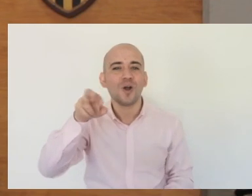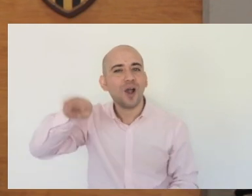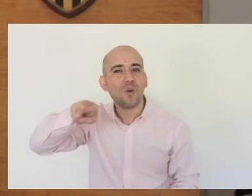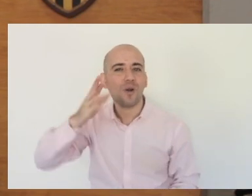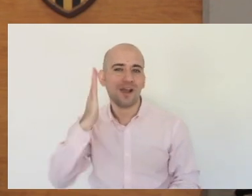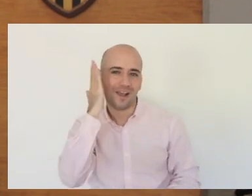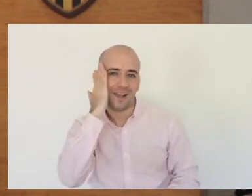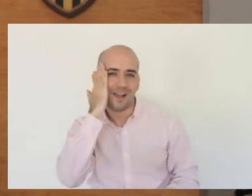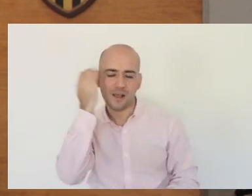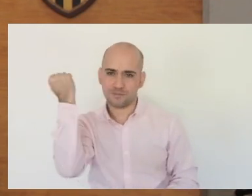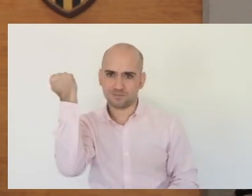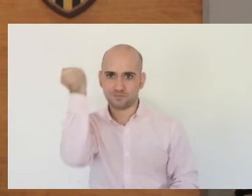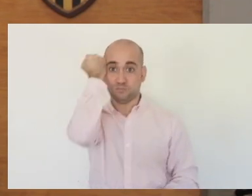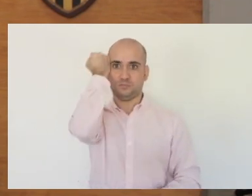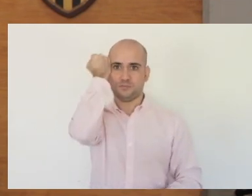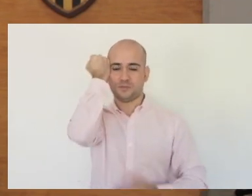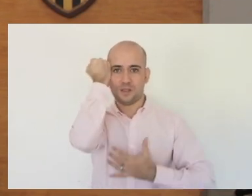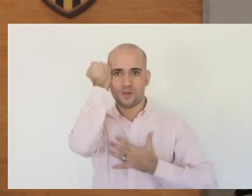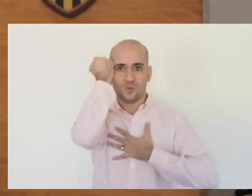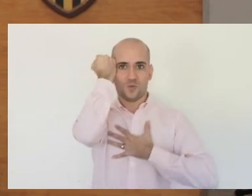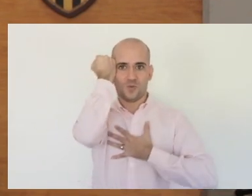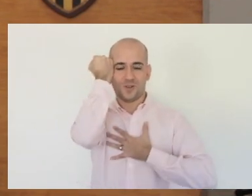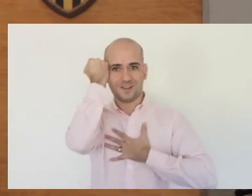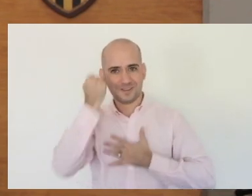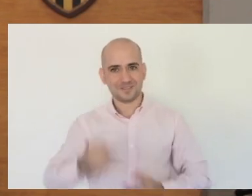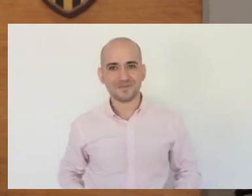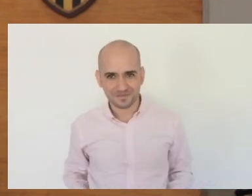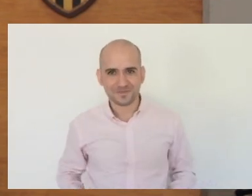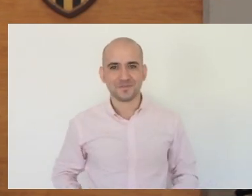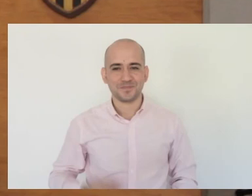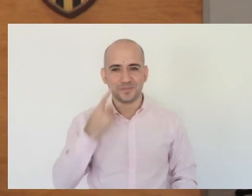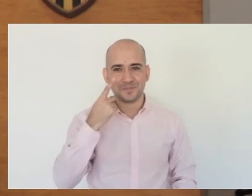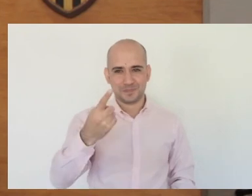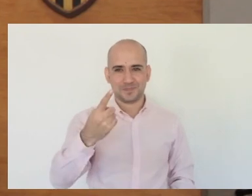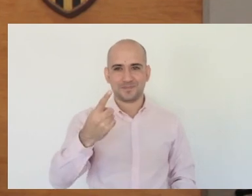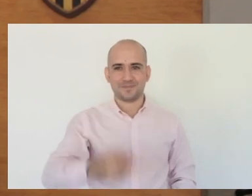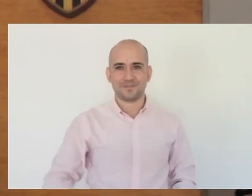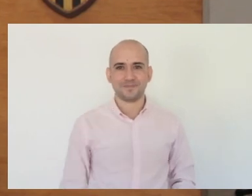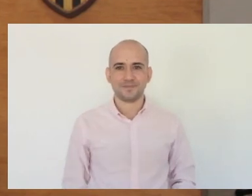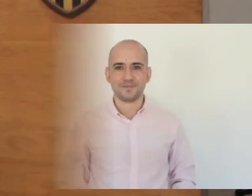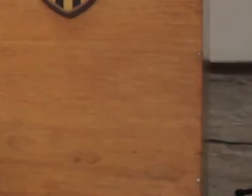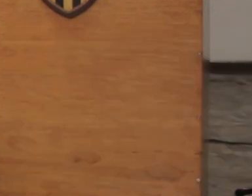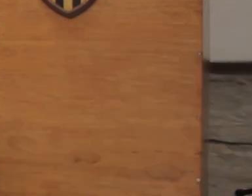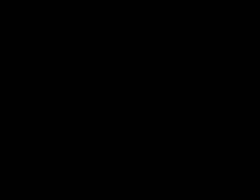de imágenes que quedarán para siempre grabadas en las páginas escritas más allá de la